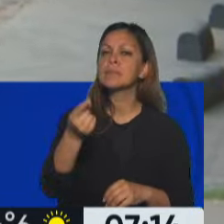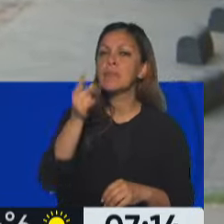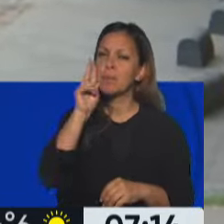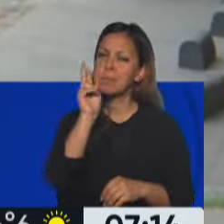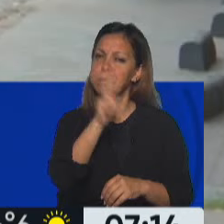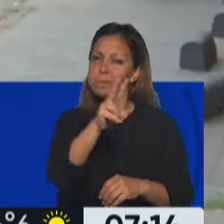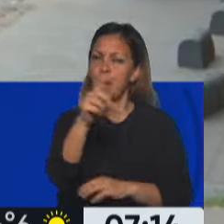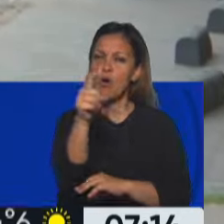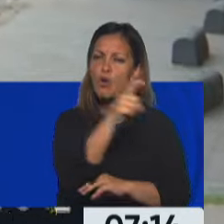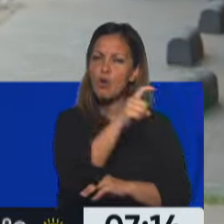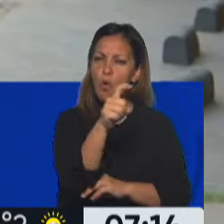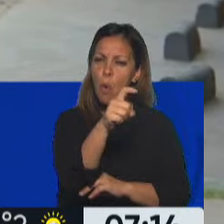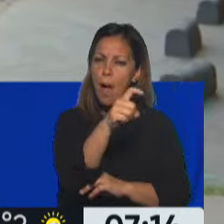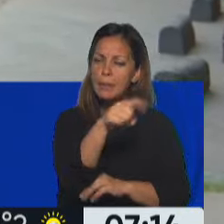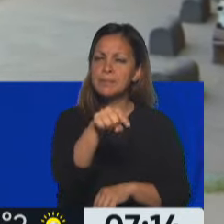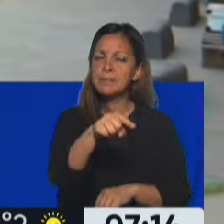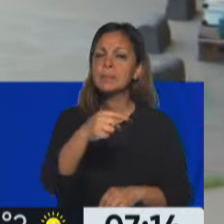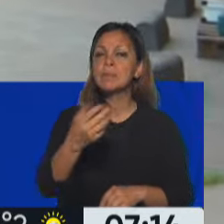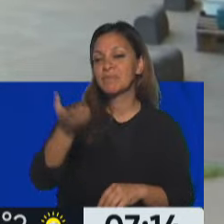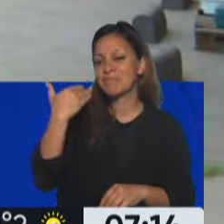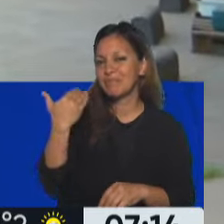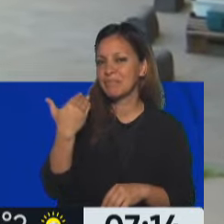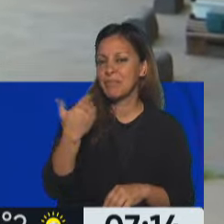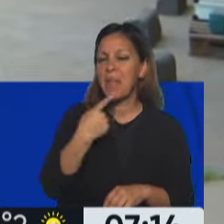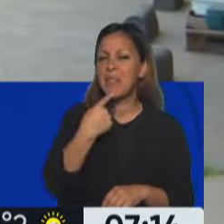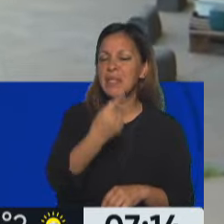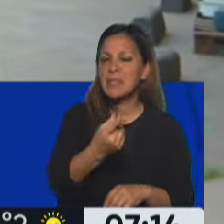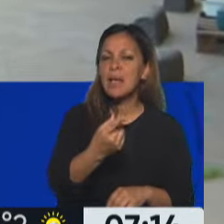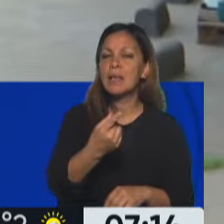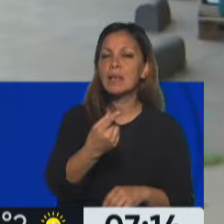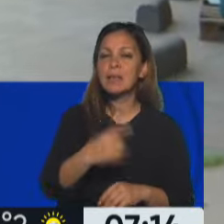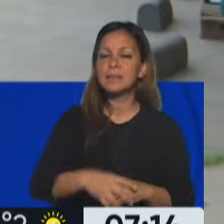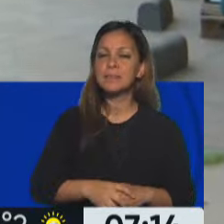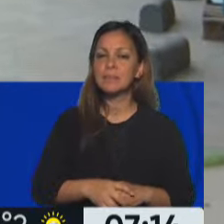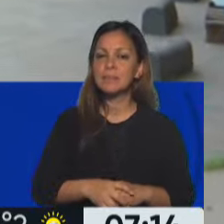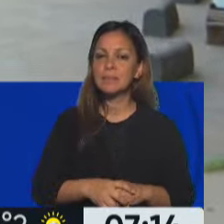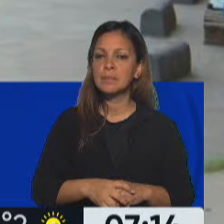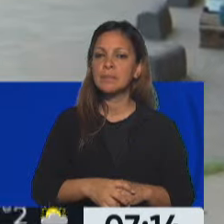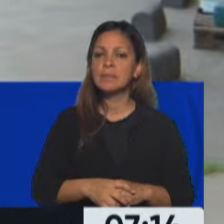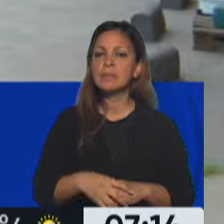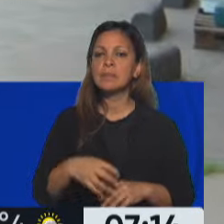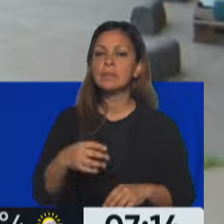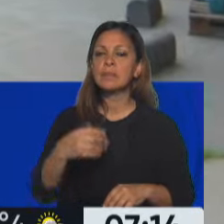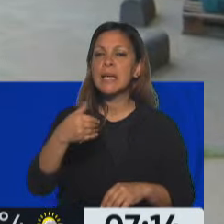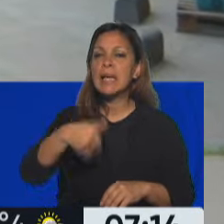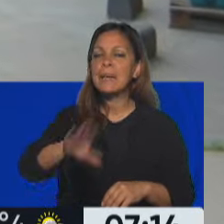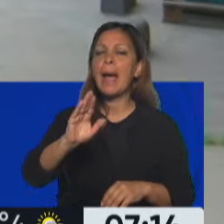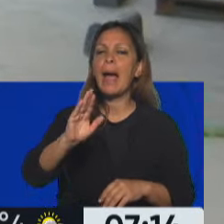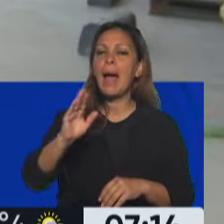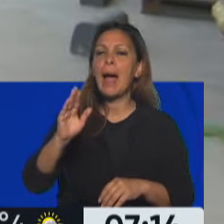la grúa, y se venía hablando en las últimas horas de la llegada justamente de un aparato que